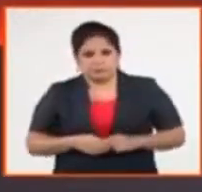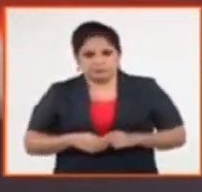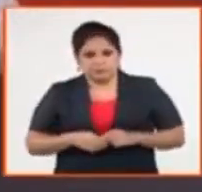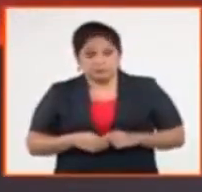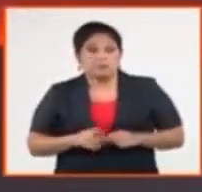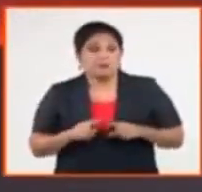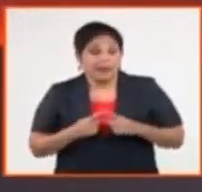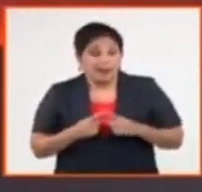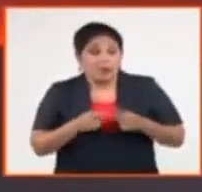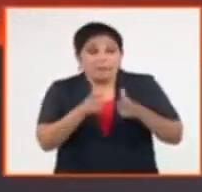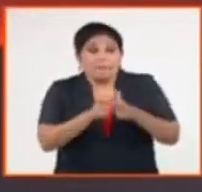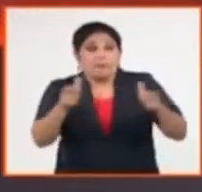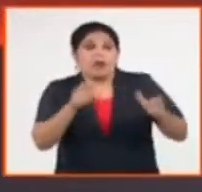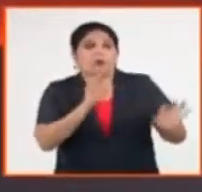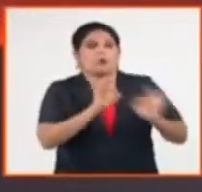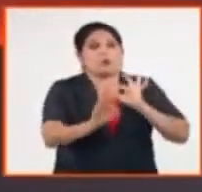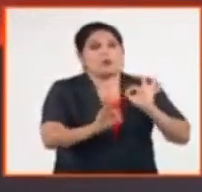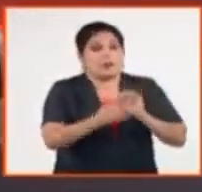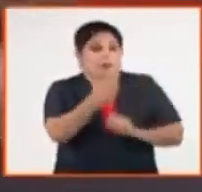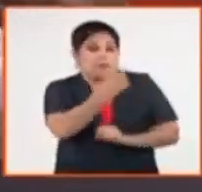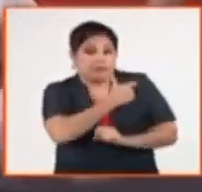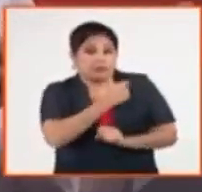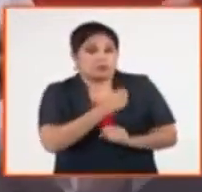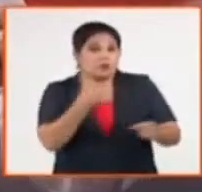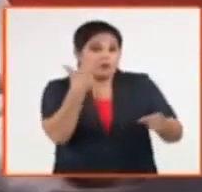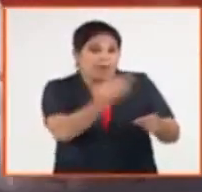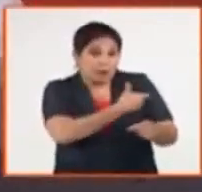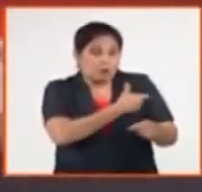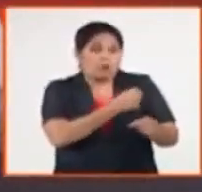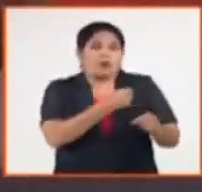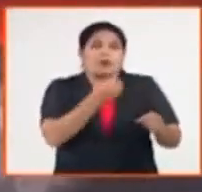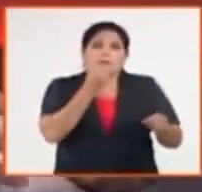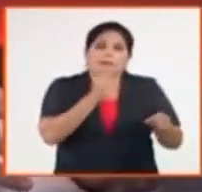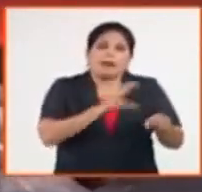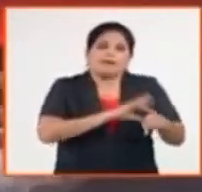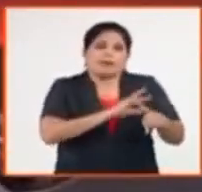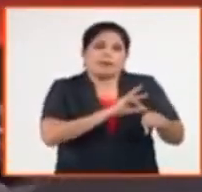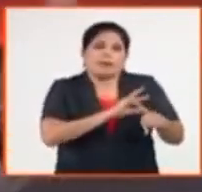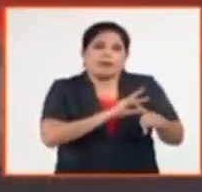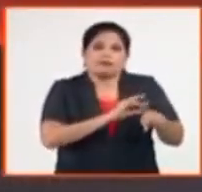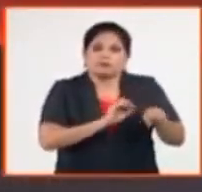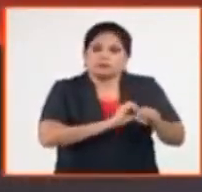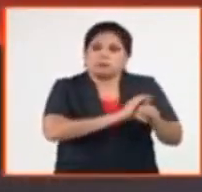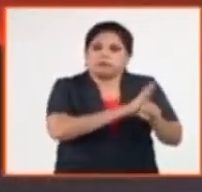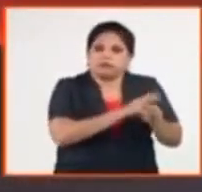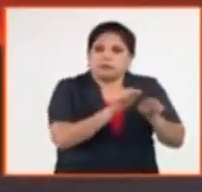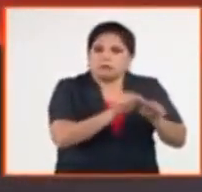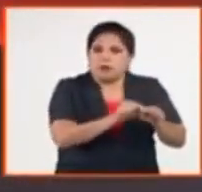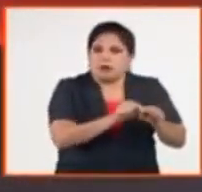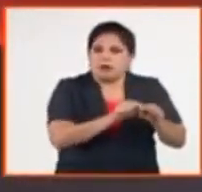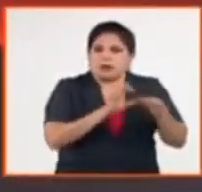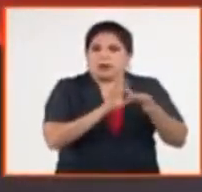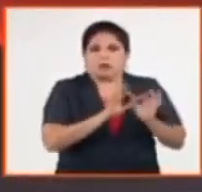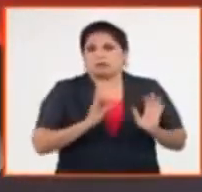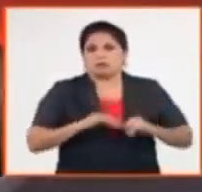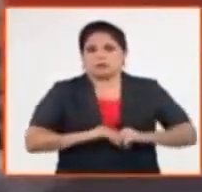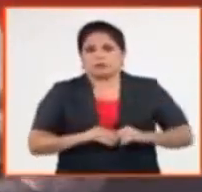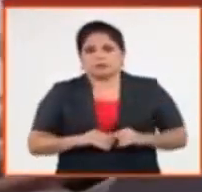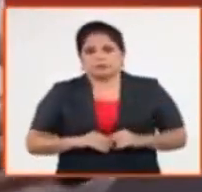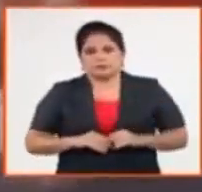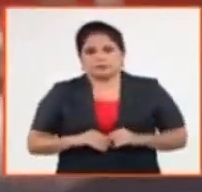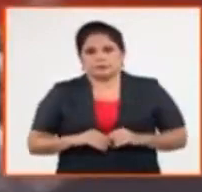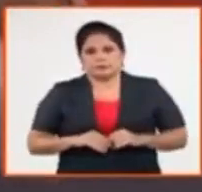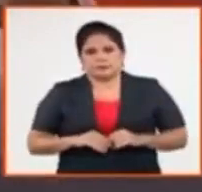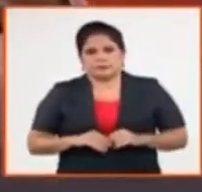una mayor protección a la enfermedad severa que a la infección, el doble prácticamente. Ahora, 10 veces menos